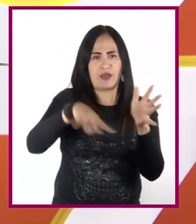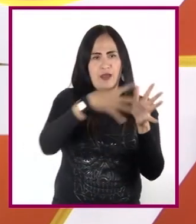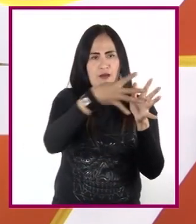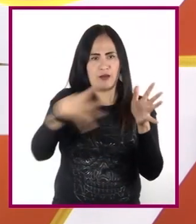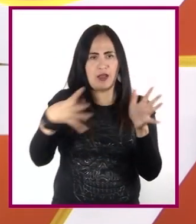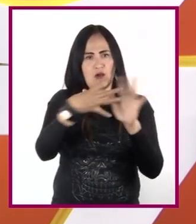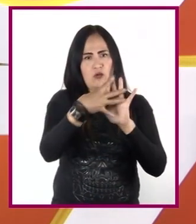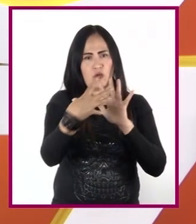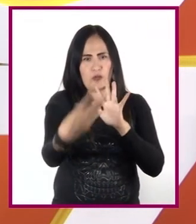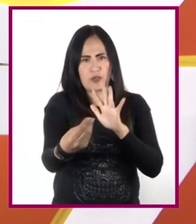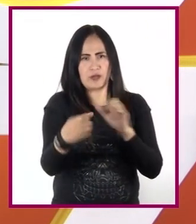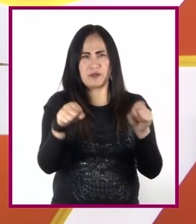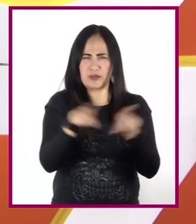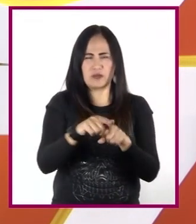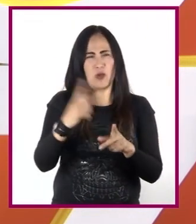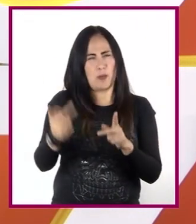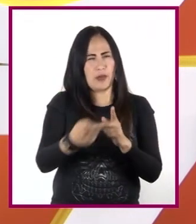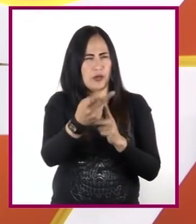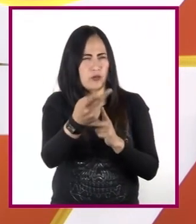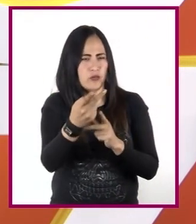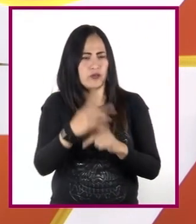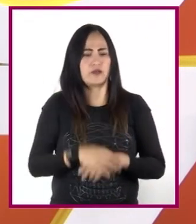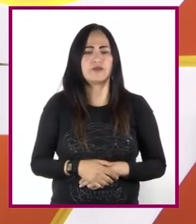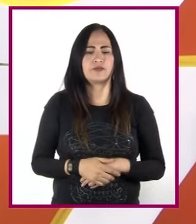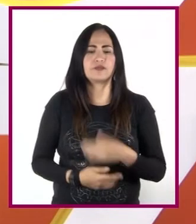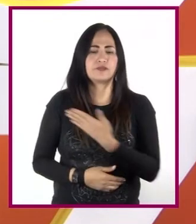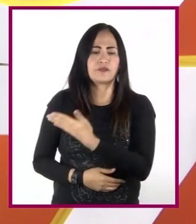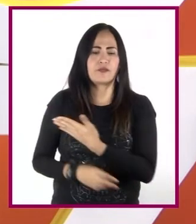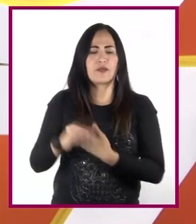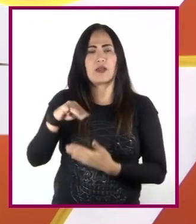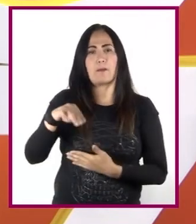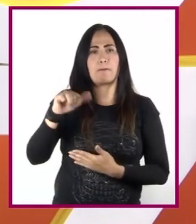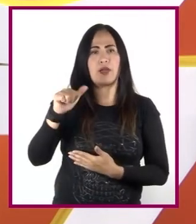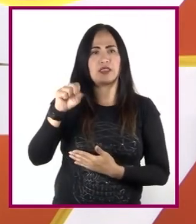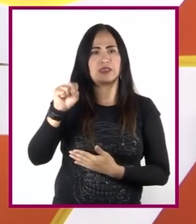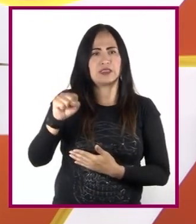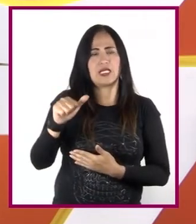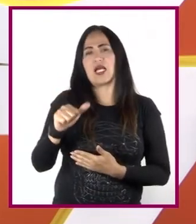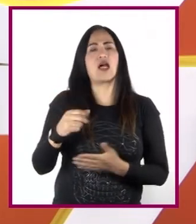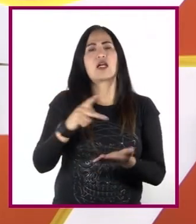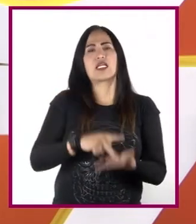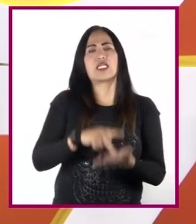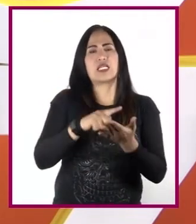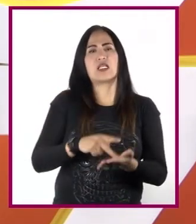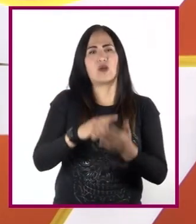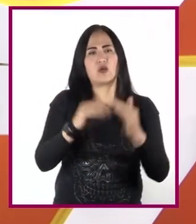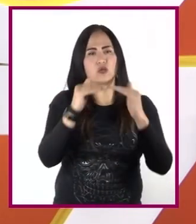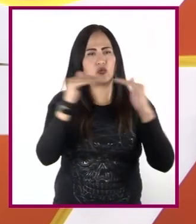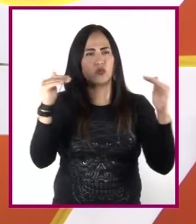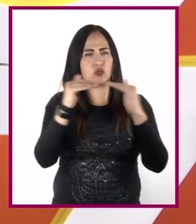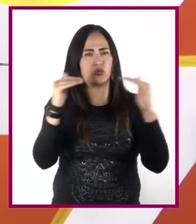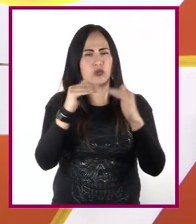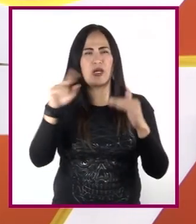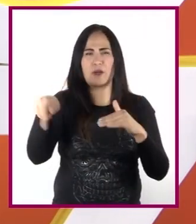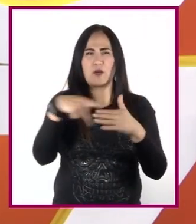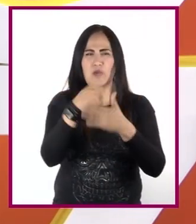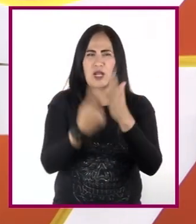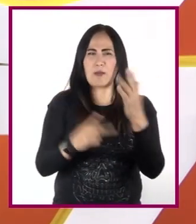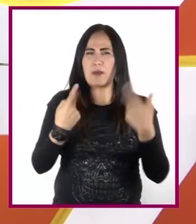de la pregunta a reflexionar. ¿Cuál es la masa en promedio en kilogramos de los integrantes del programa de